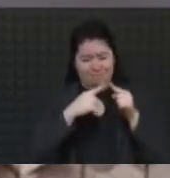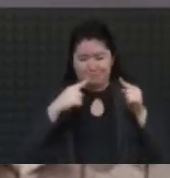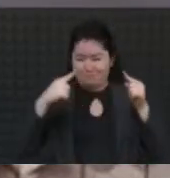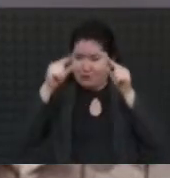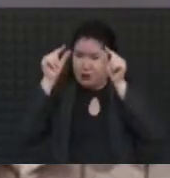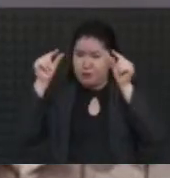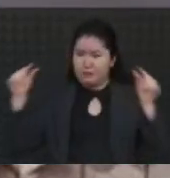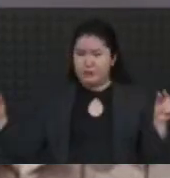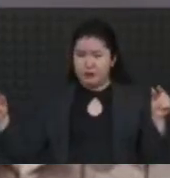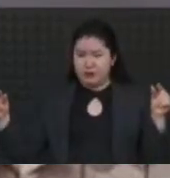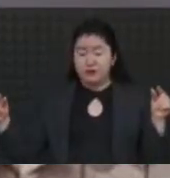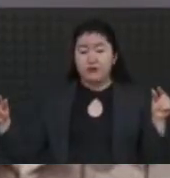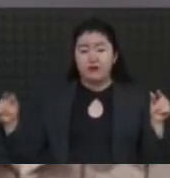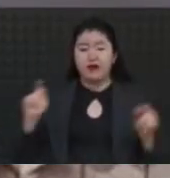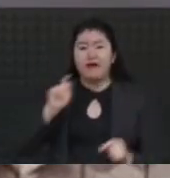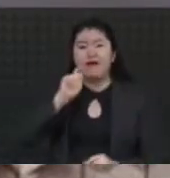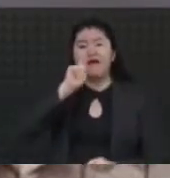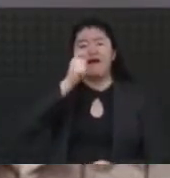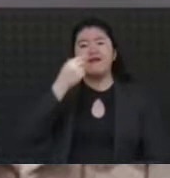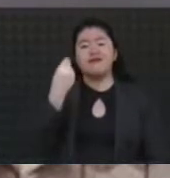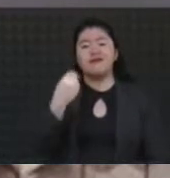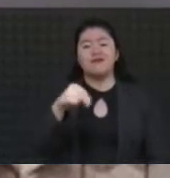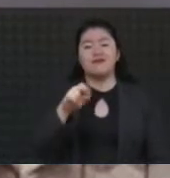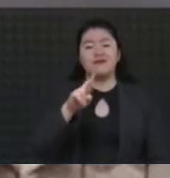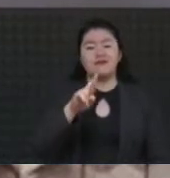explicarles a lo que me refiero con la redundancia.